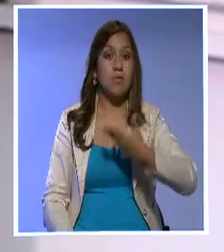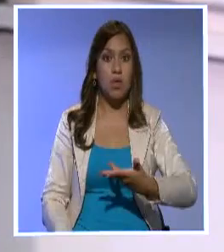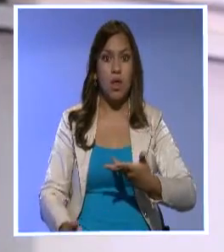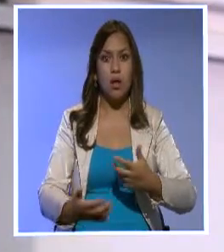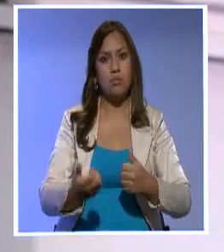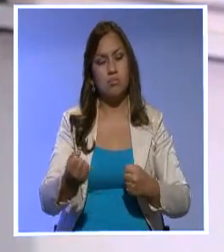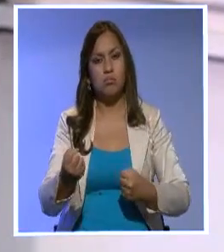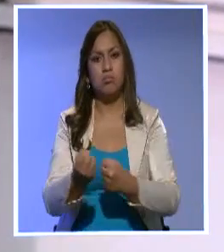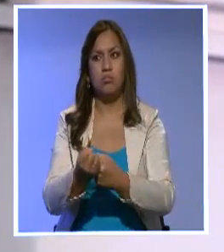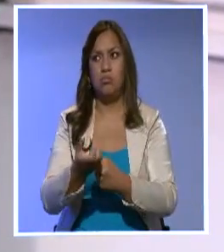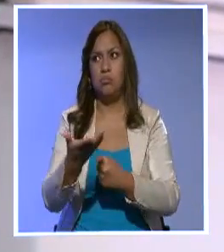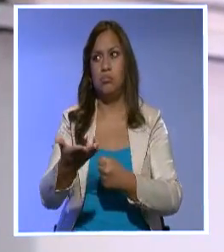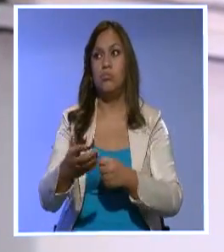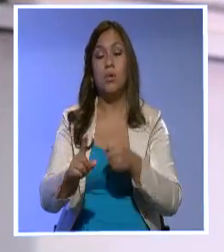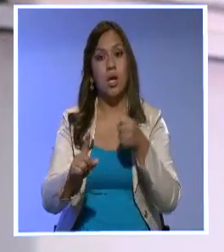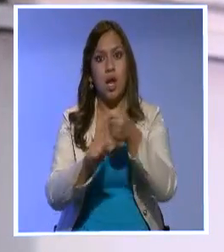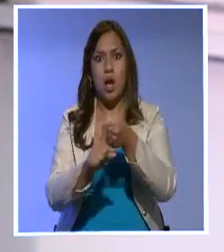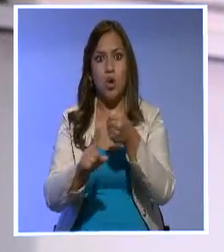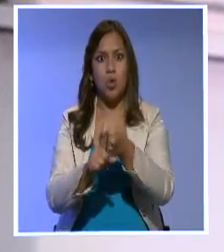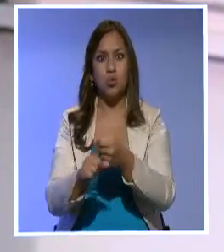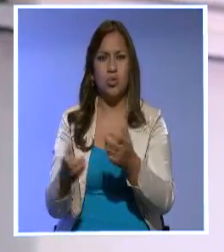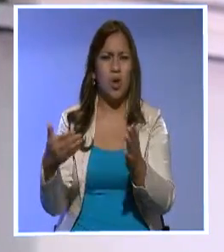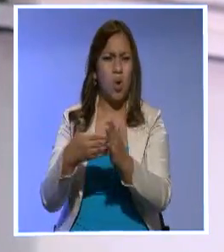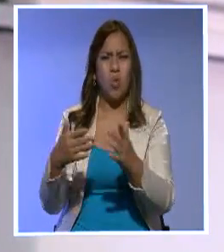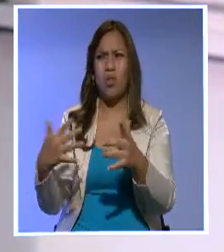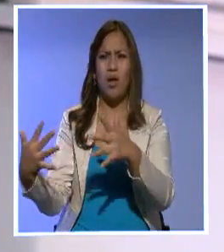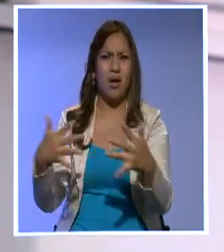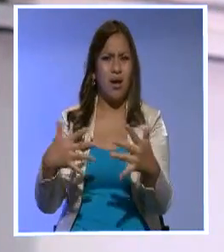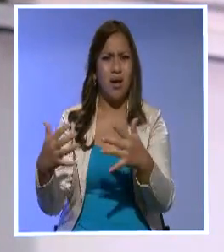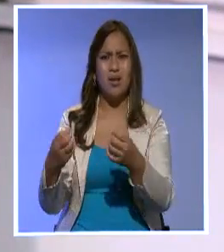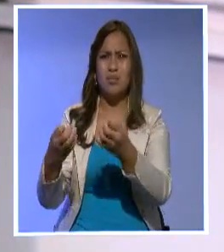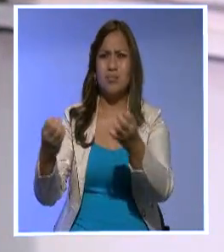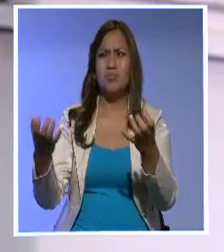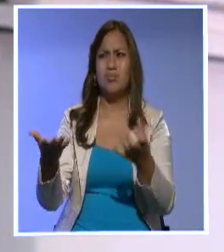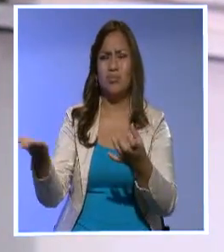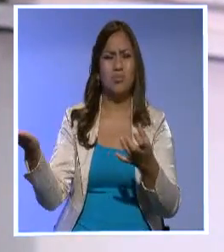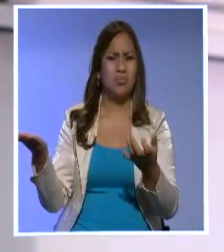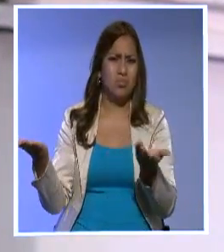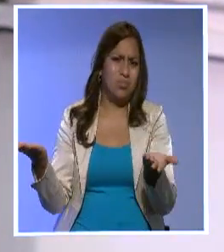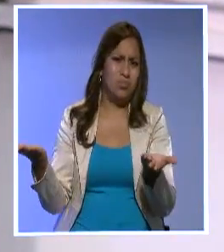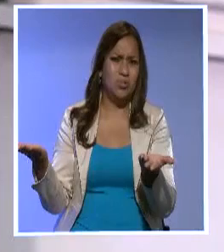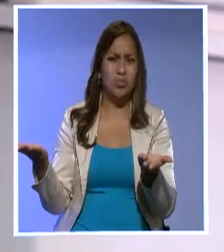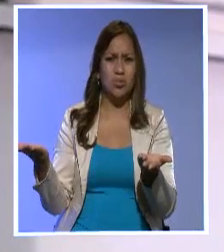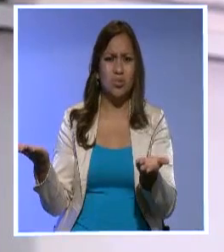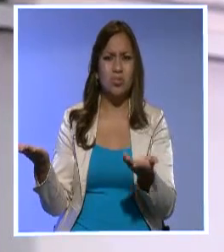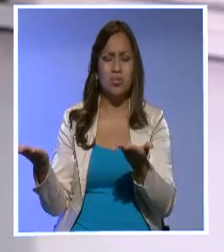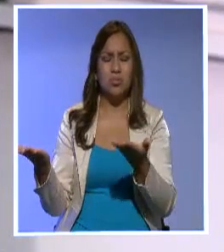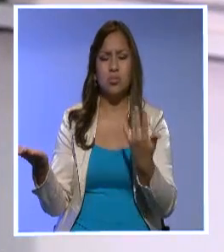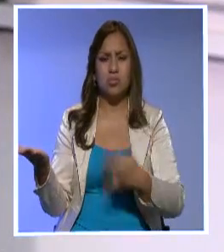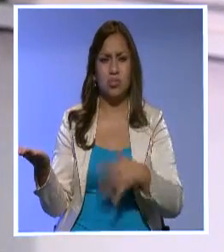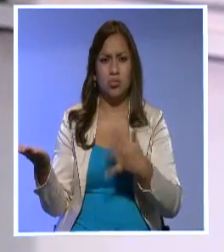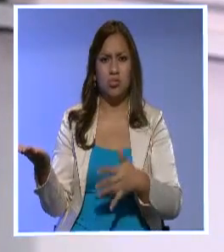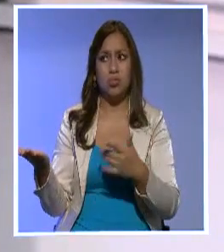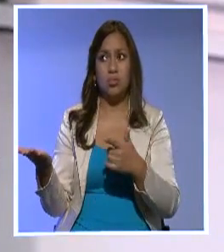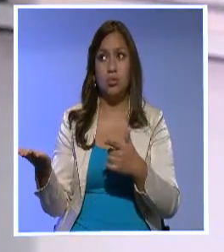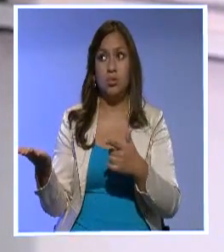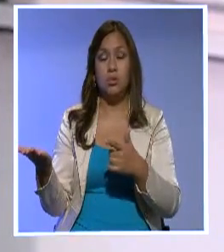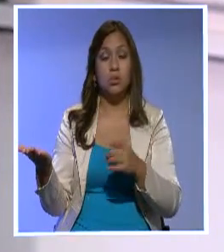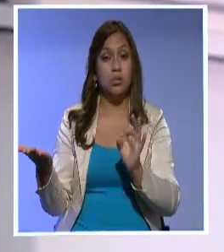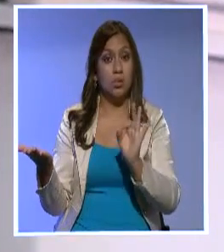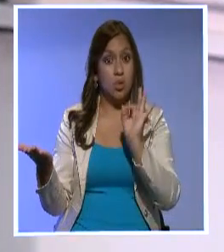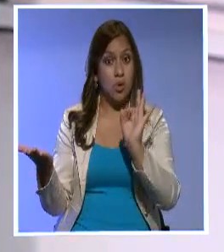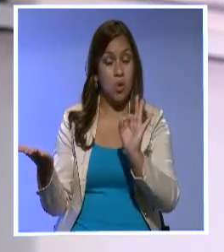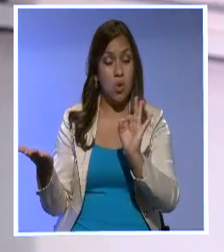revolucionarios ya la lucha contra las guerras de implementada por varios previos pueblos de áfrica especialmente ahí